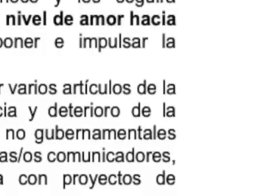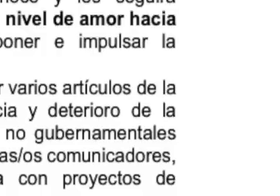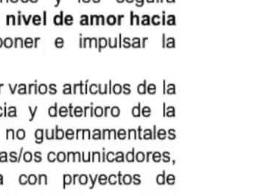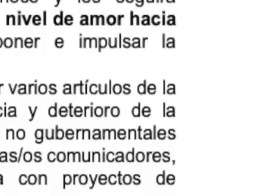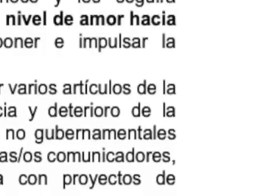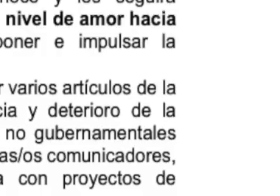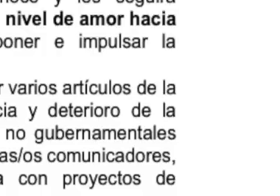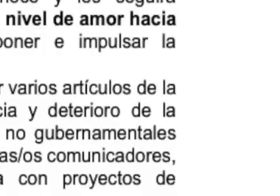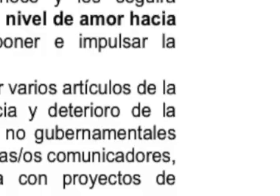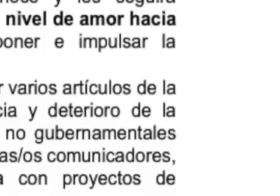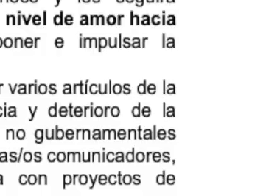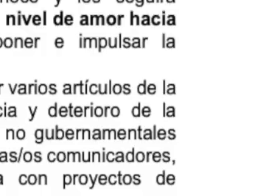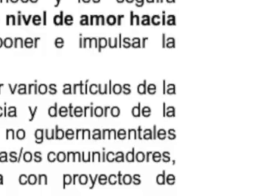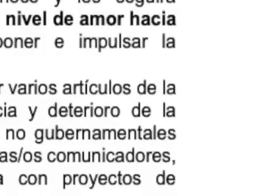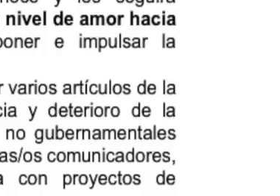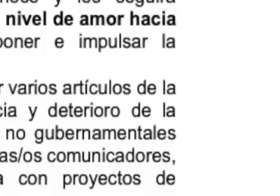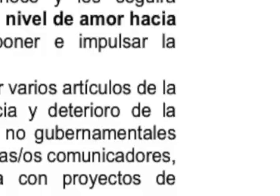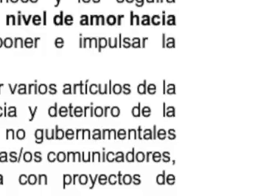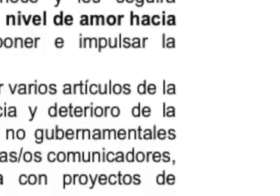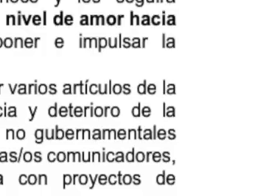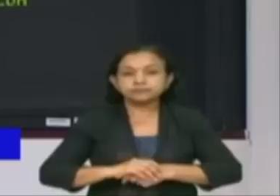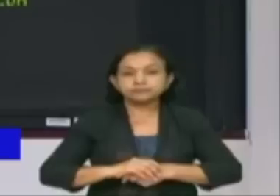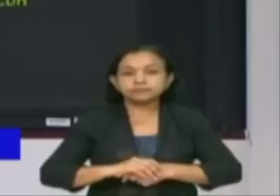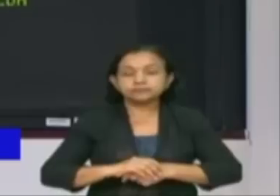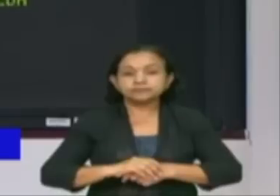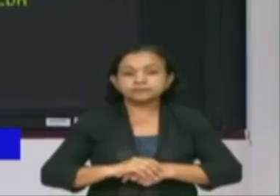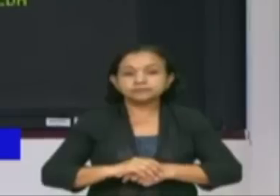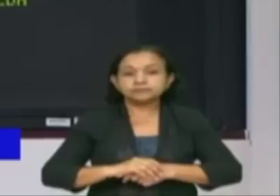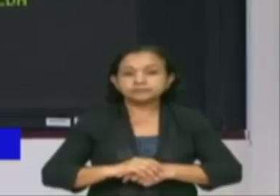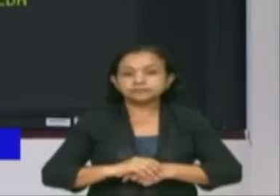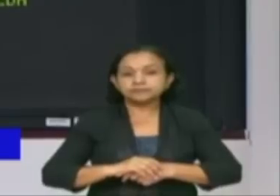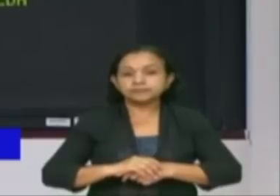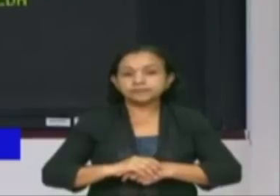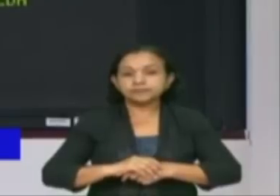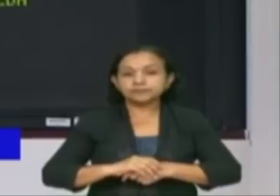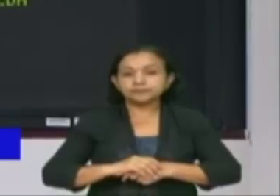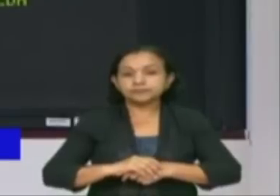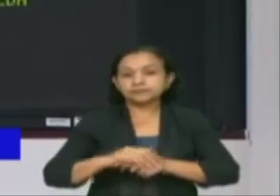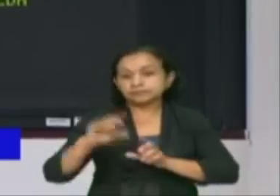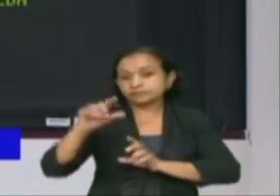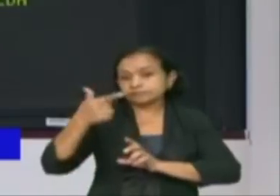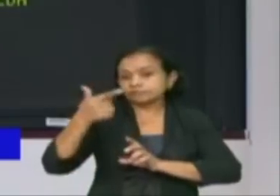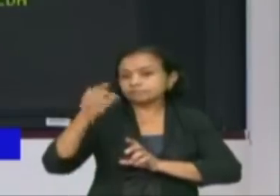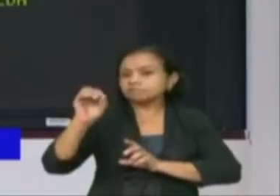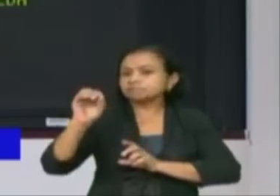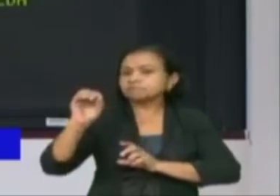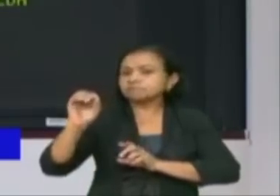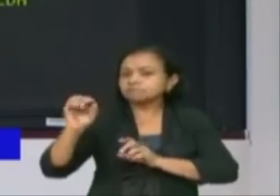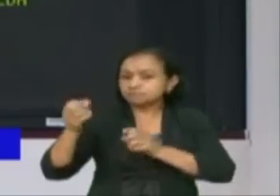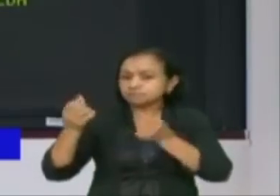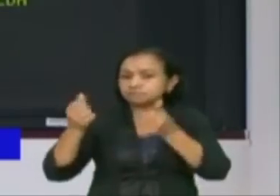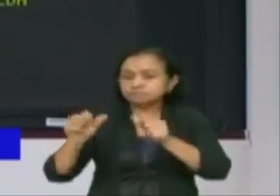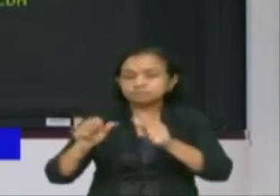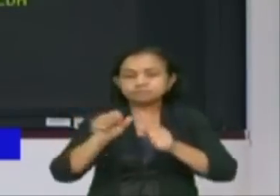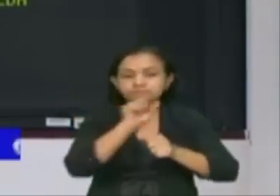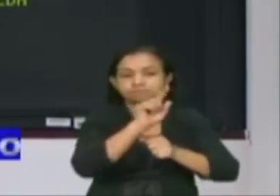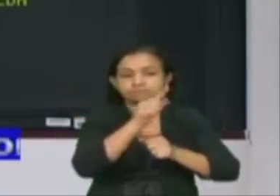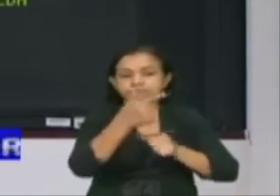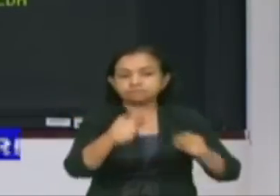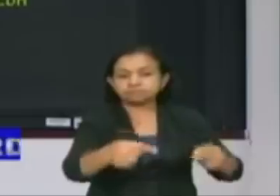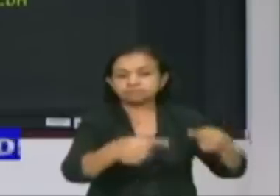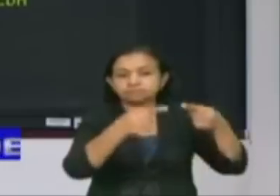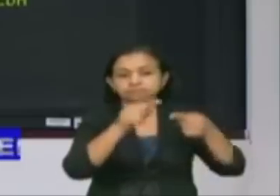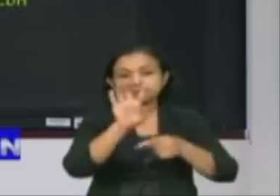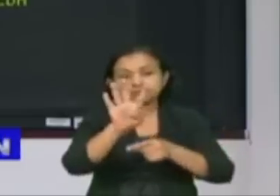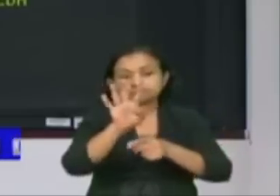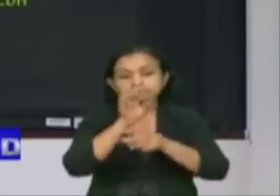agrupa a más de 100 organizaciones no gubernamentales, anunciaron este miércoles que promoverán un recurso por inconstitucionalidad en